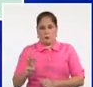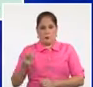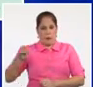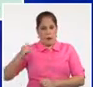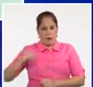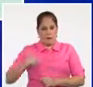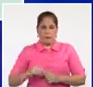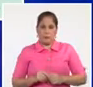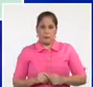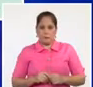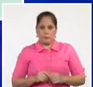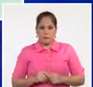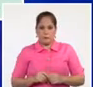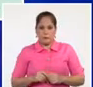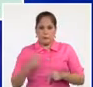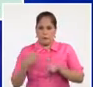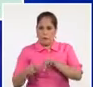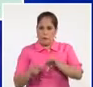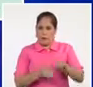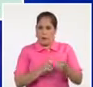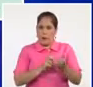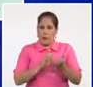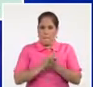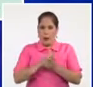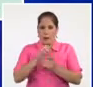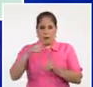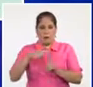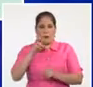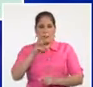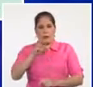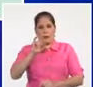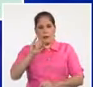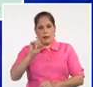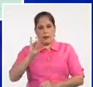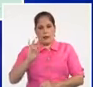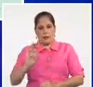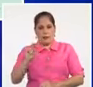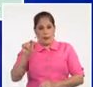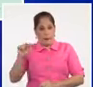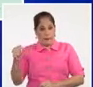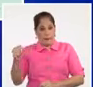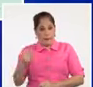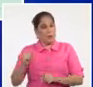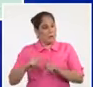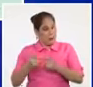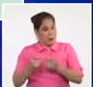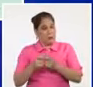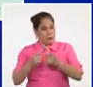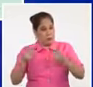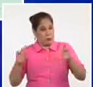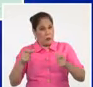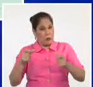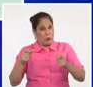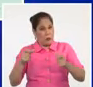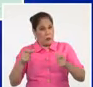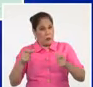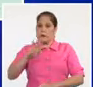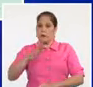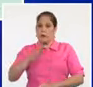ayer. Matanzas con 367 casos menos, pero con 414